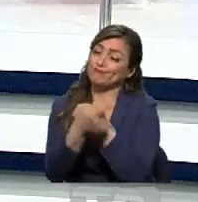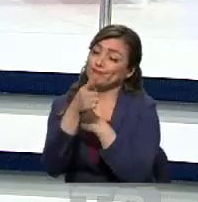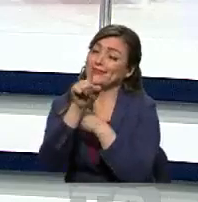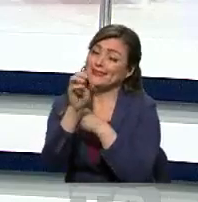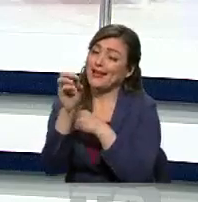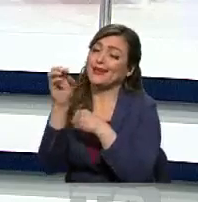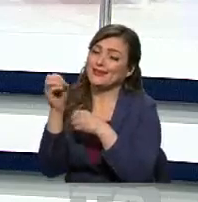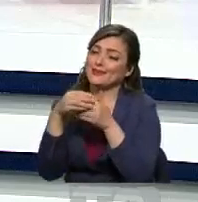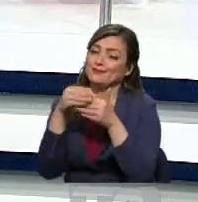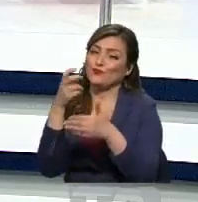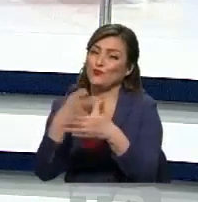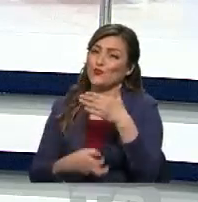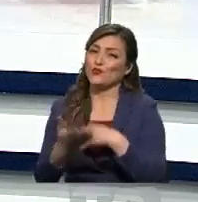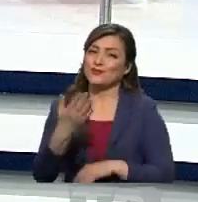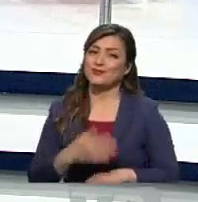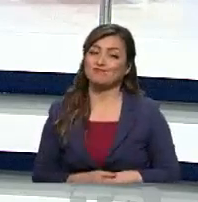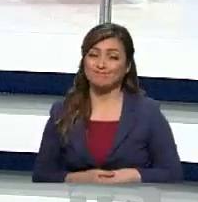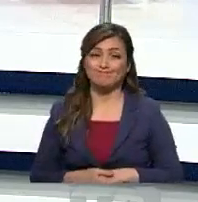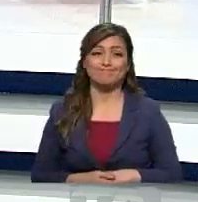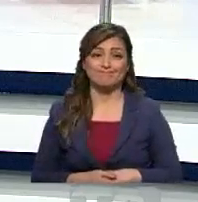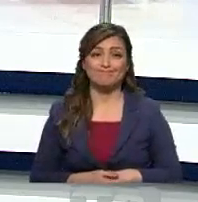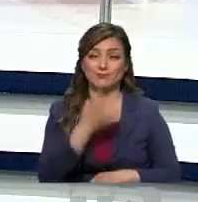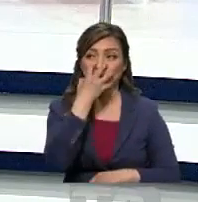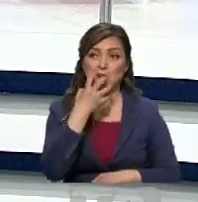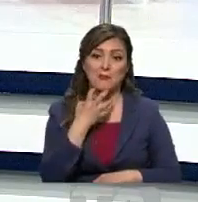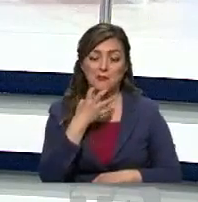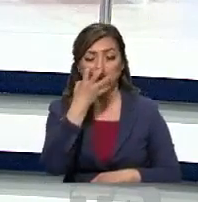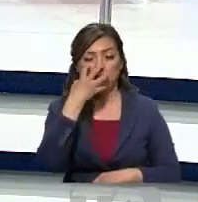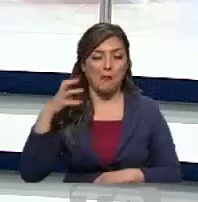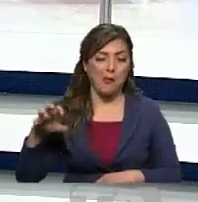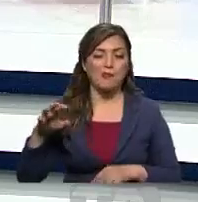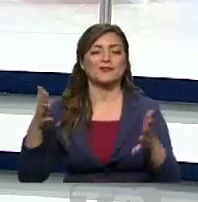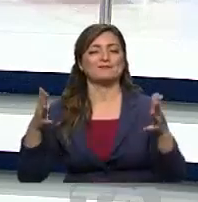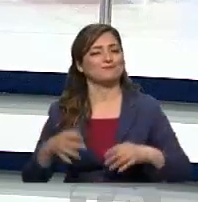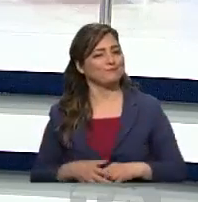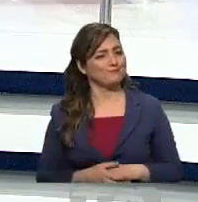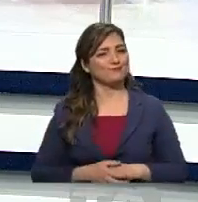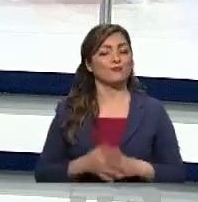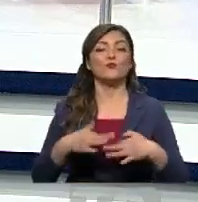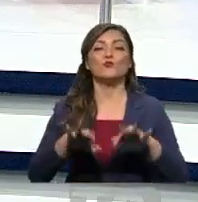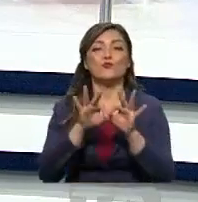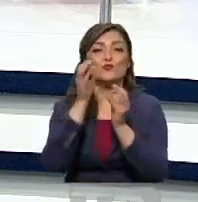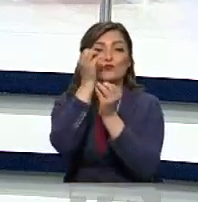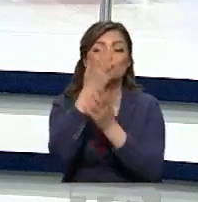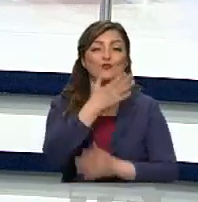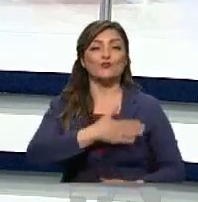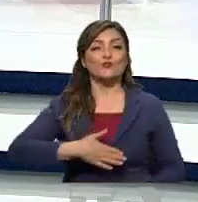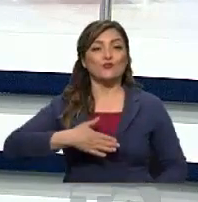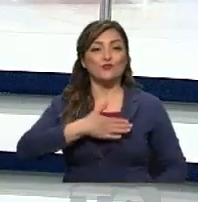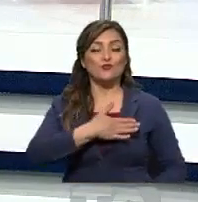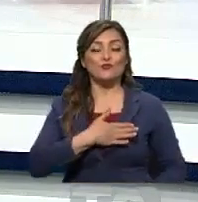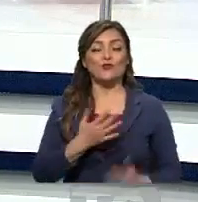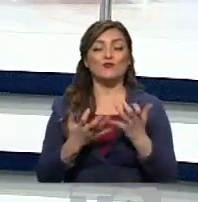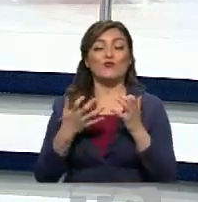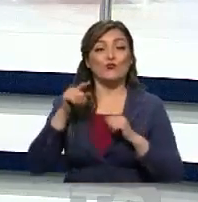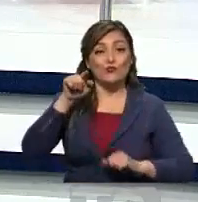$100 de multa para las personas que no porten adecuadamente su mascarilla. Así que tome en cuenta esta información, y también, por favor, queremos insistir